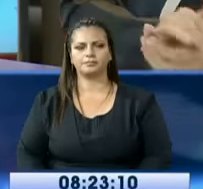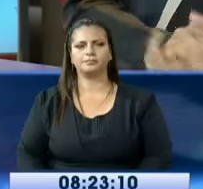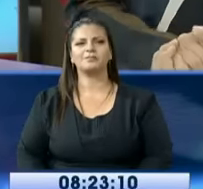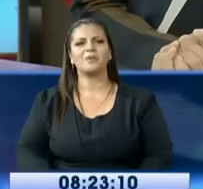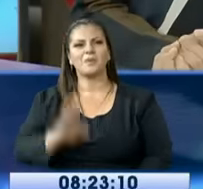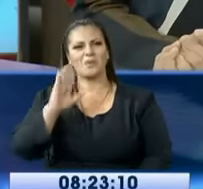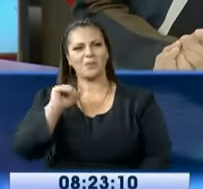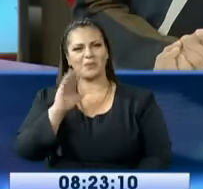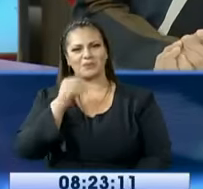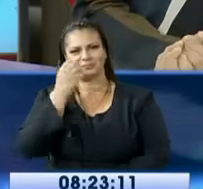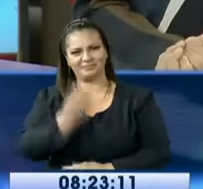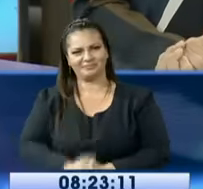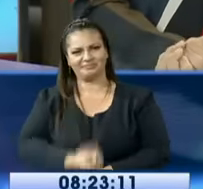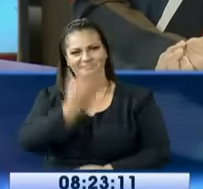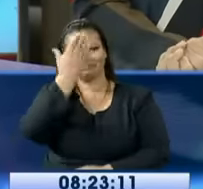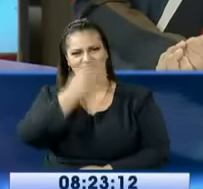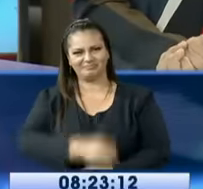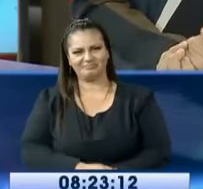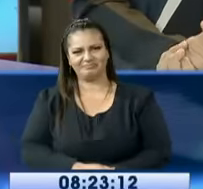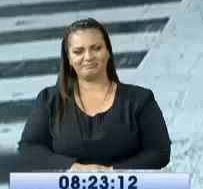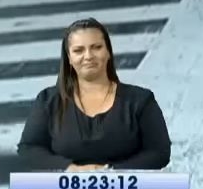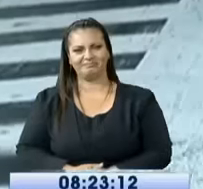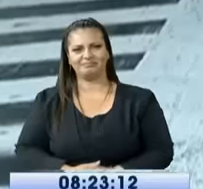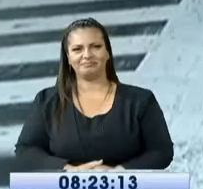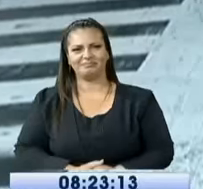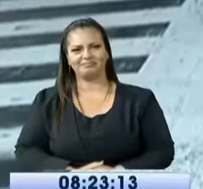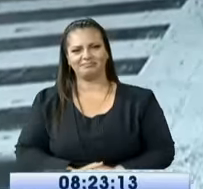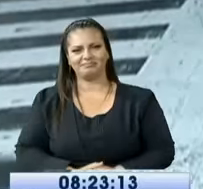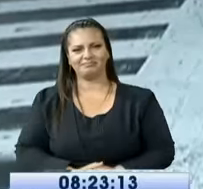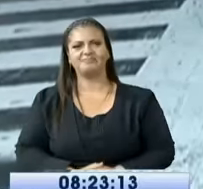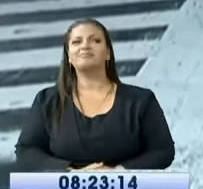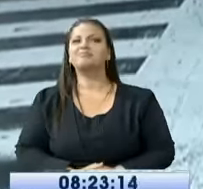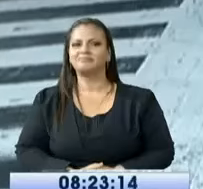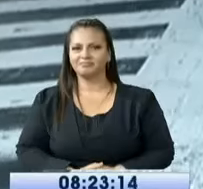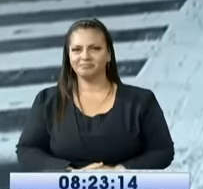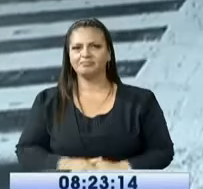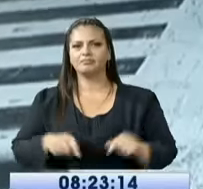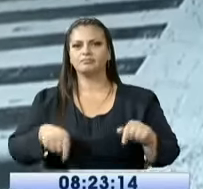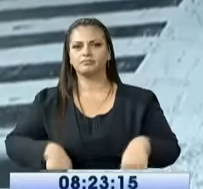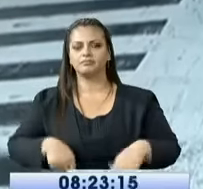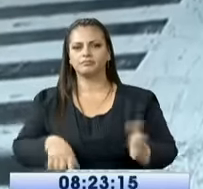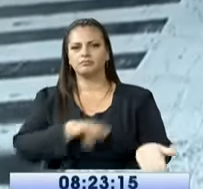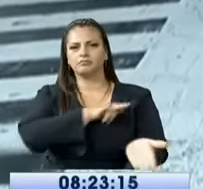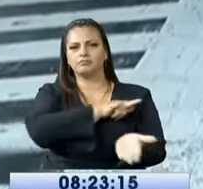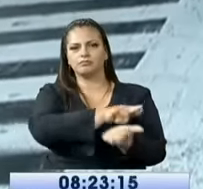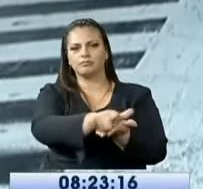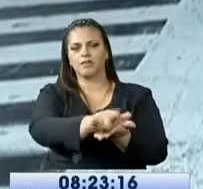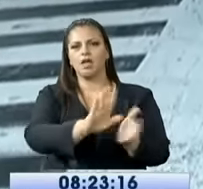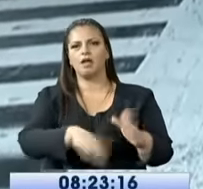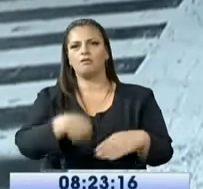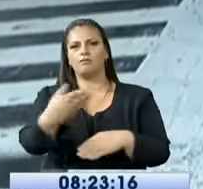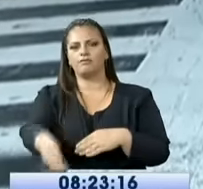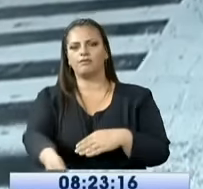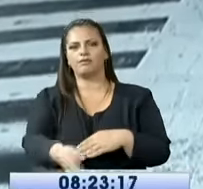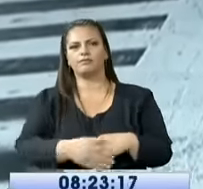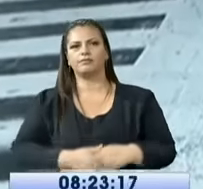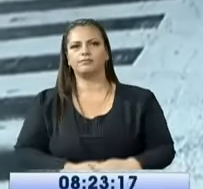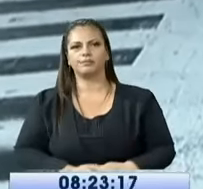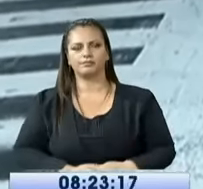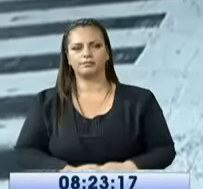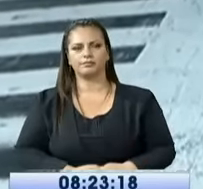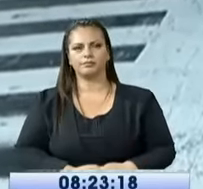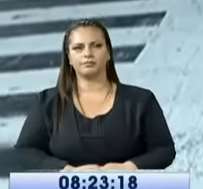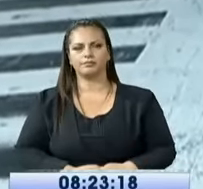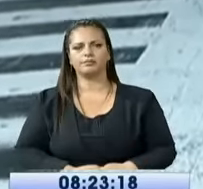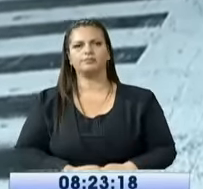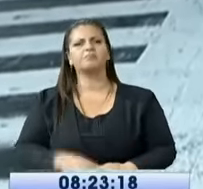Hola, buenos días, Marcela, Hugo y amigos televidentes. Así es, una vez más desde los exteriores del aeropuerto José Joaquín de Olmedo en Guayaquil